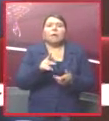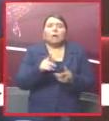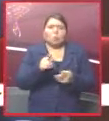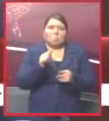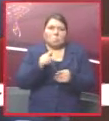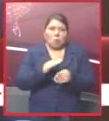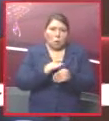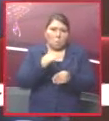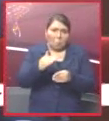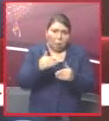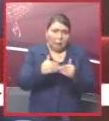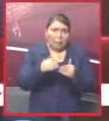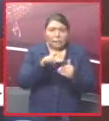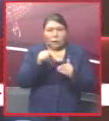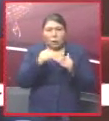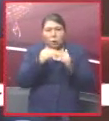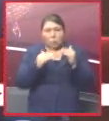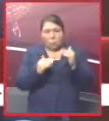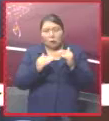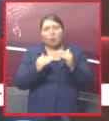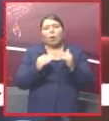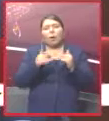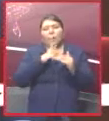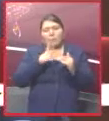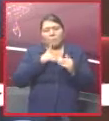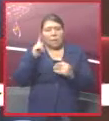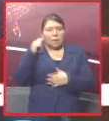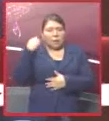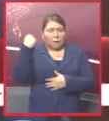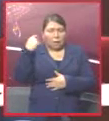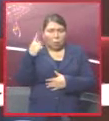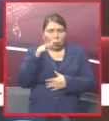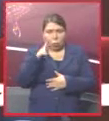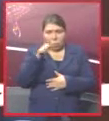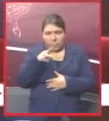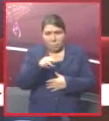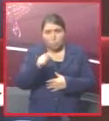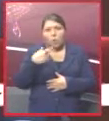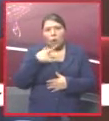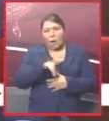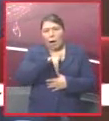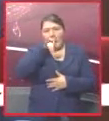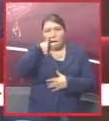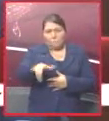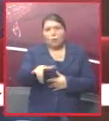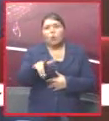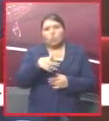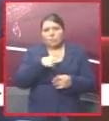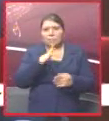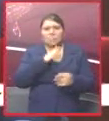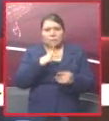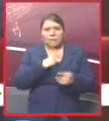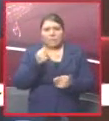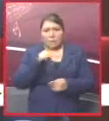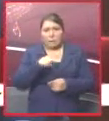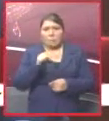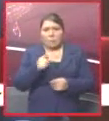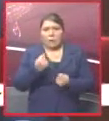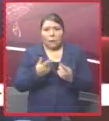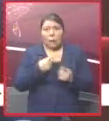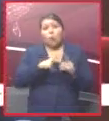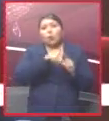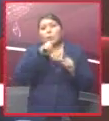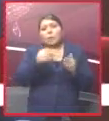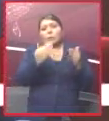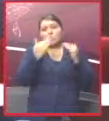con 11,800. Luego el sector turístico, particularmente las aerolíneas, con 5,442. Después